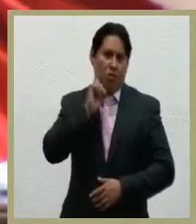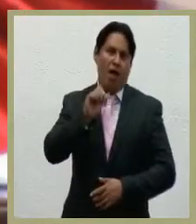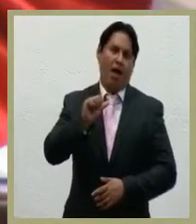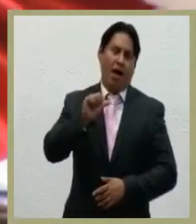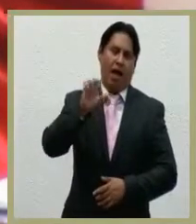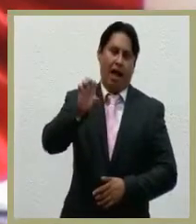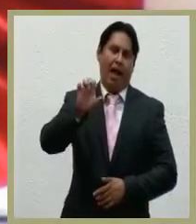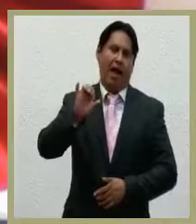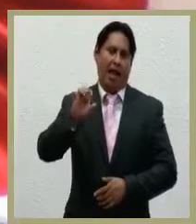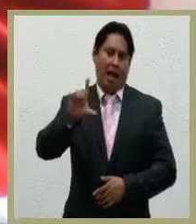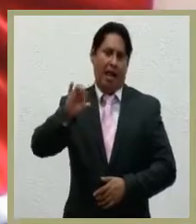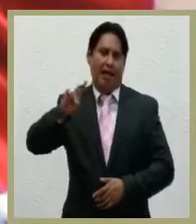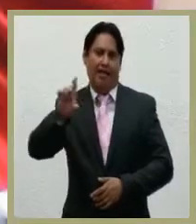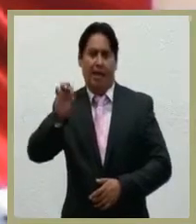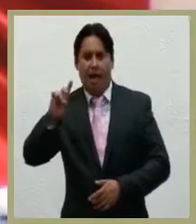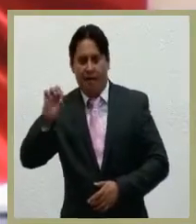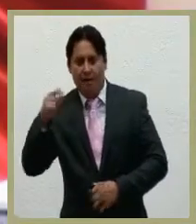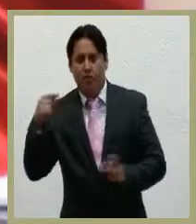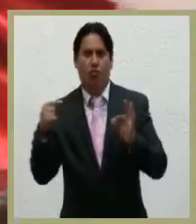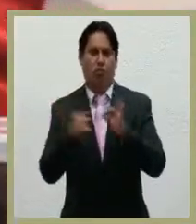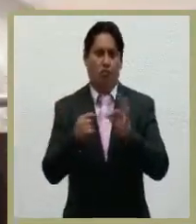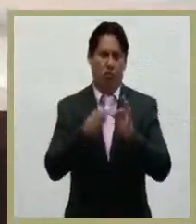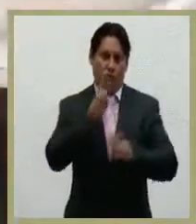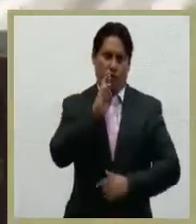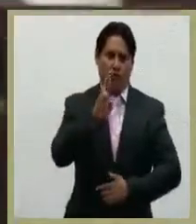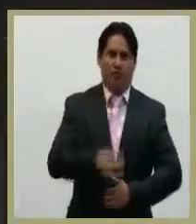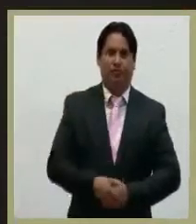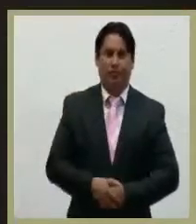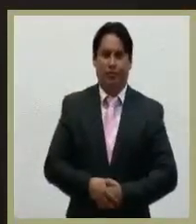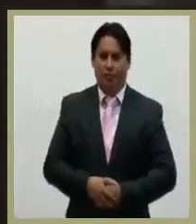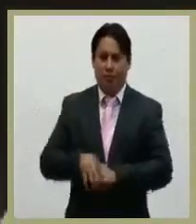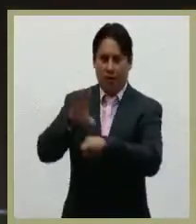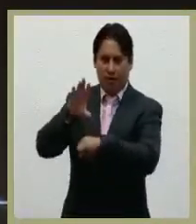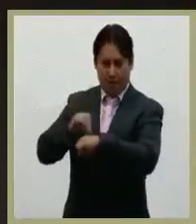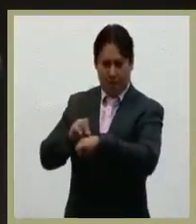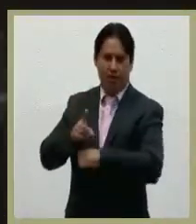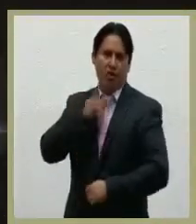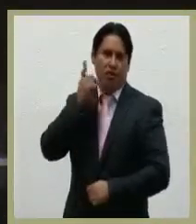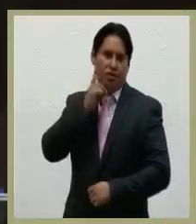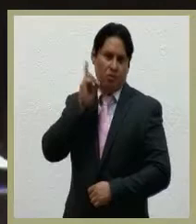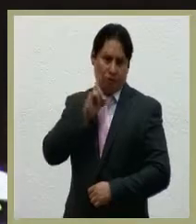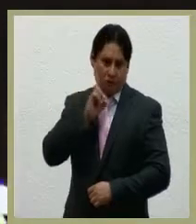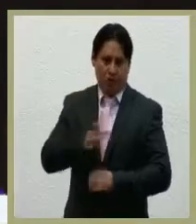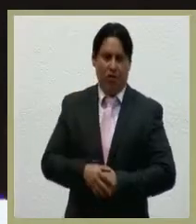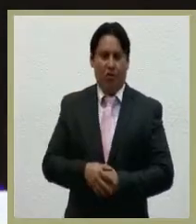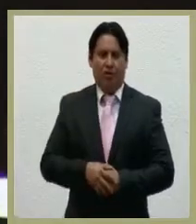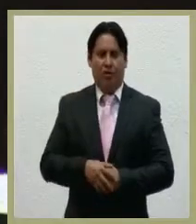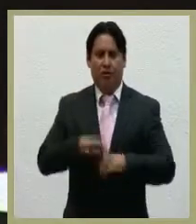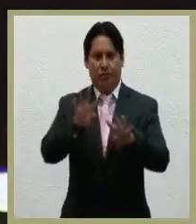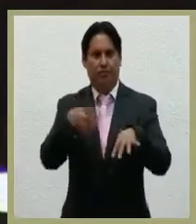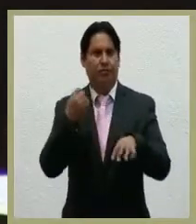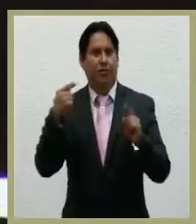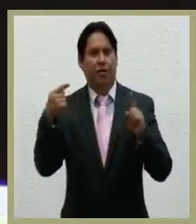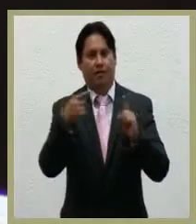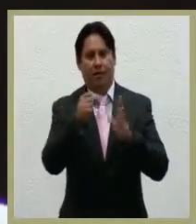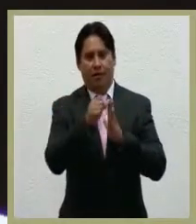Escobedo Morales de lectura a los puntos resolutivos del dictamen. Con su permiso, diputada presidenta. Honorable Asamblea, con fundamento en lo